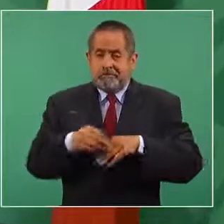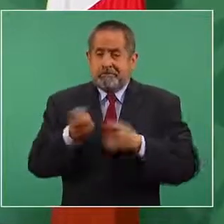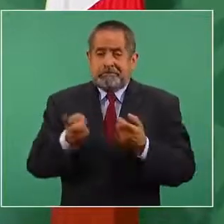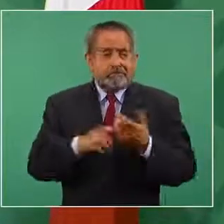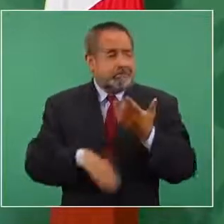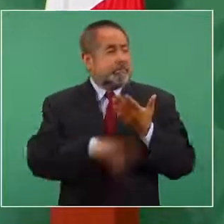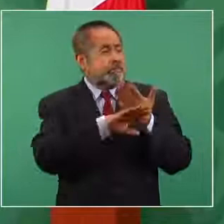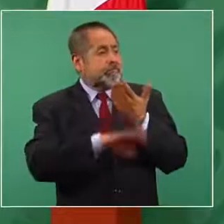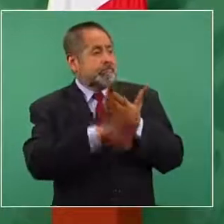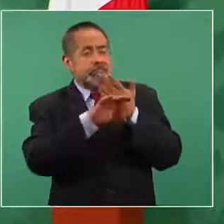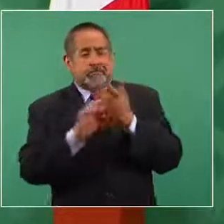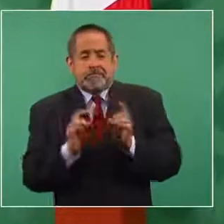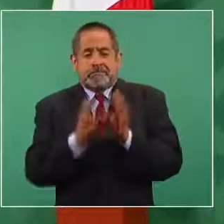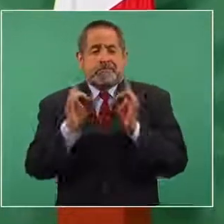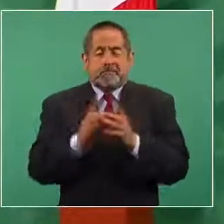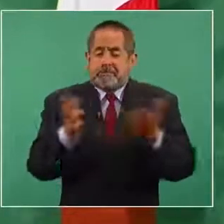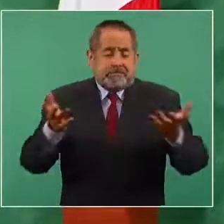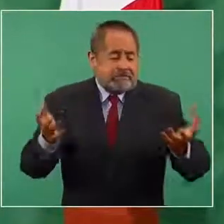A veces